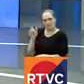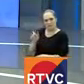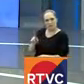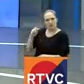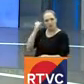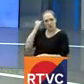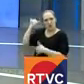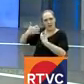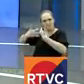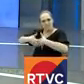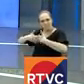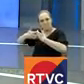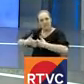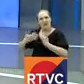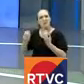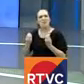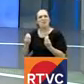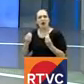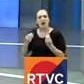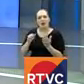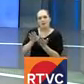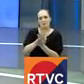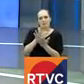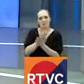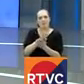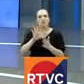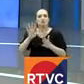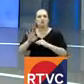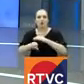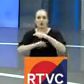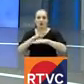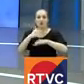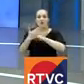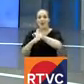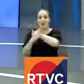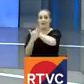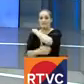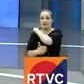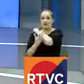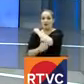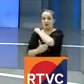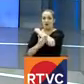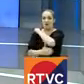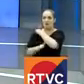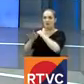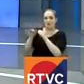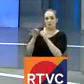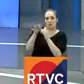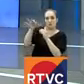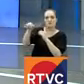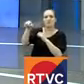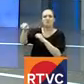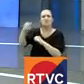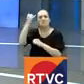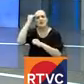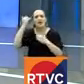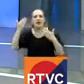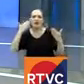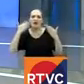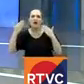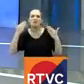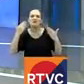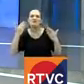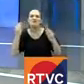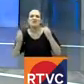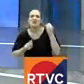que hace hojas recicladas. En la vereda La Esmeralda de Lebrija, Santander, los campesinos crearon una empresa para